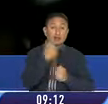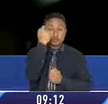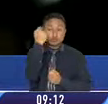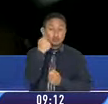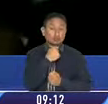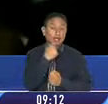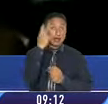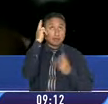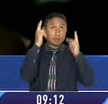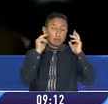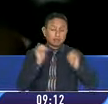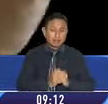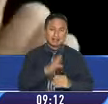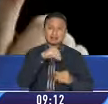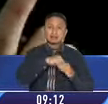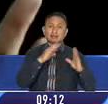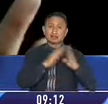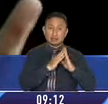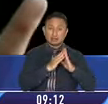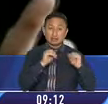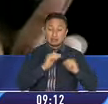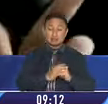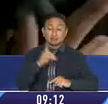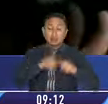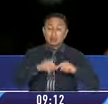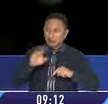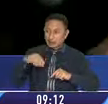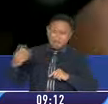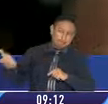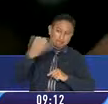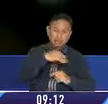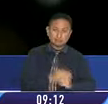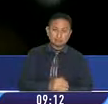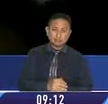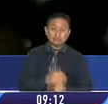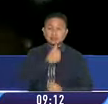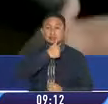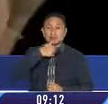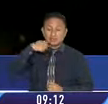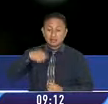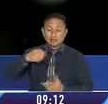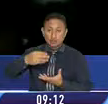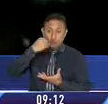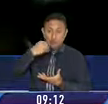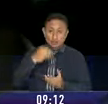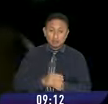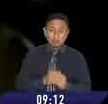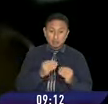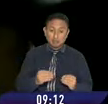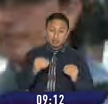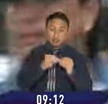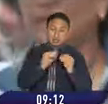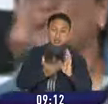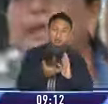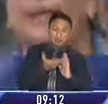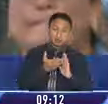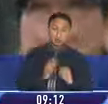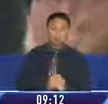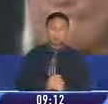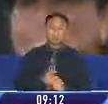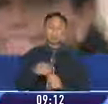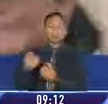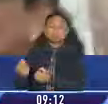del hogar. Y también reúnen los amigos más en casa. Entonces, tú ves que snacks, cerveza, comienza a ganar crecimiento. Un